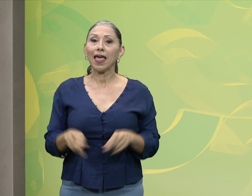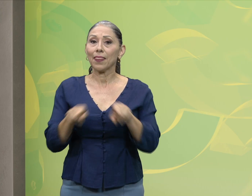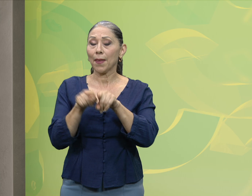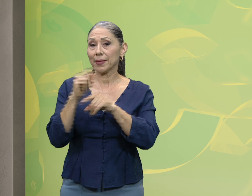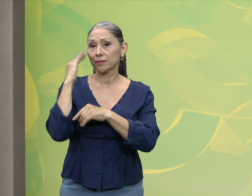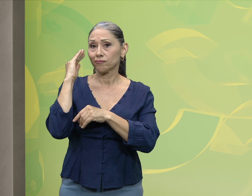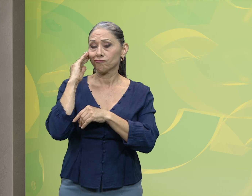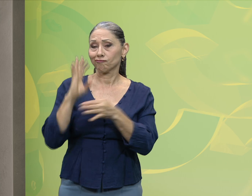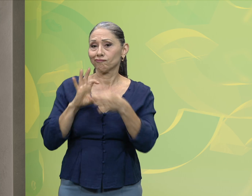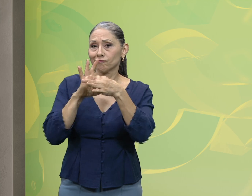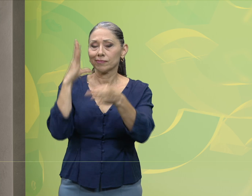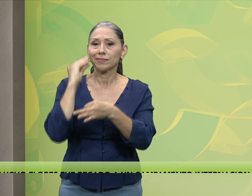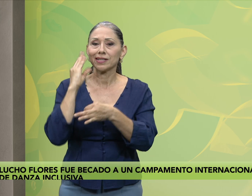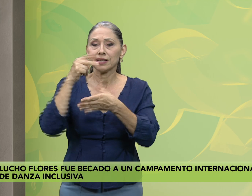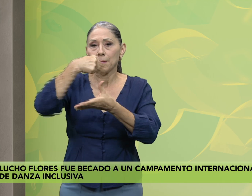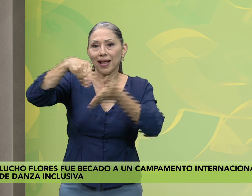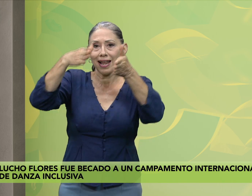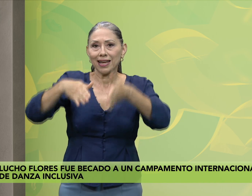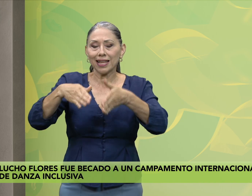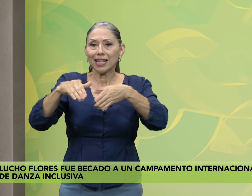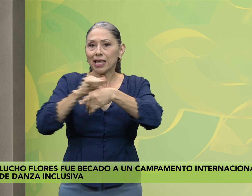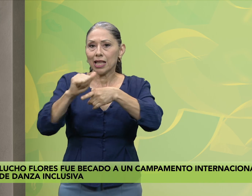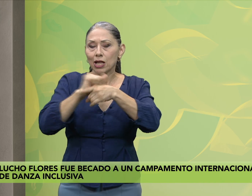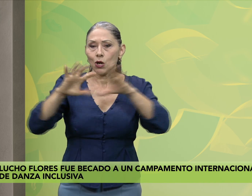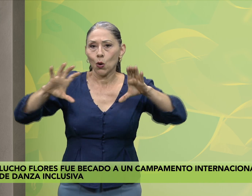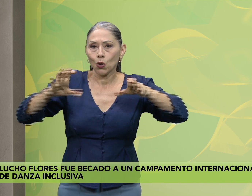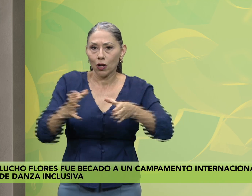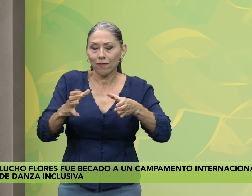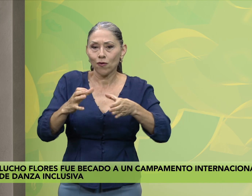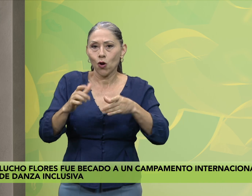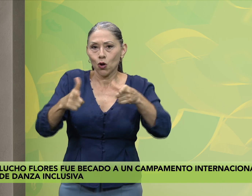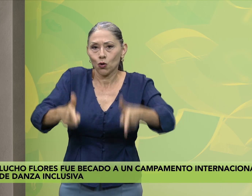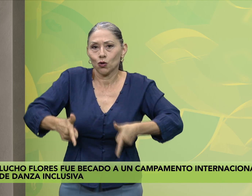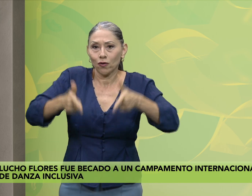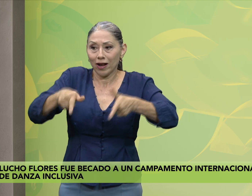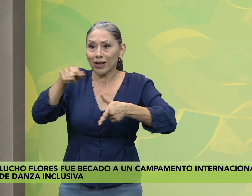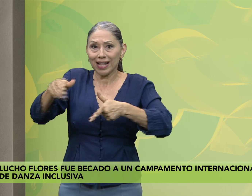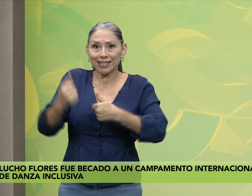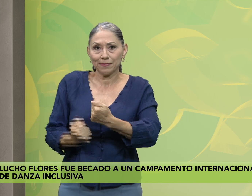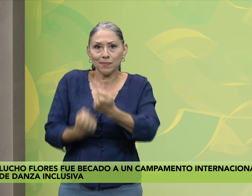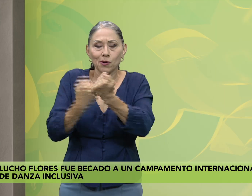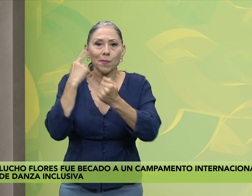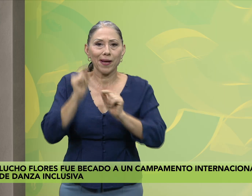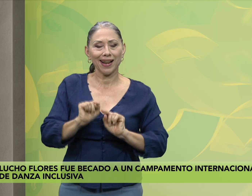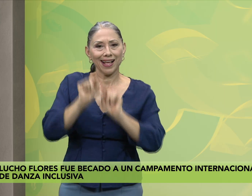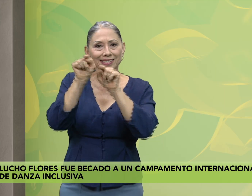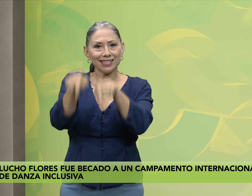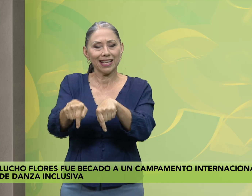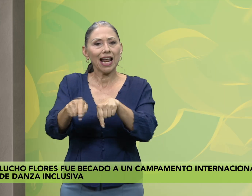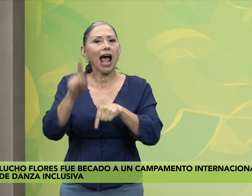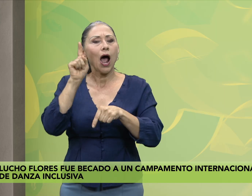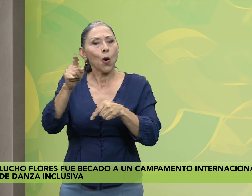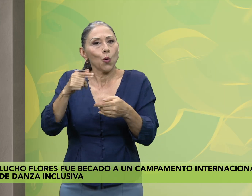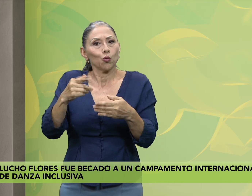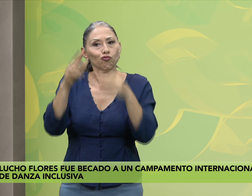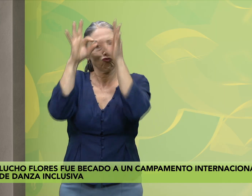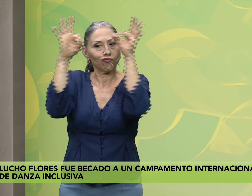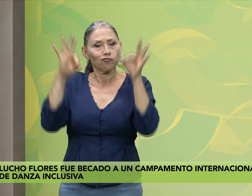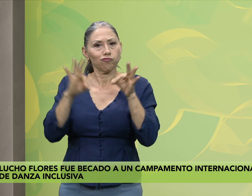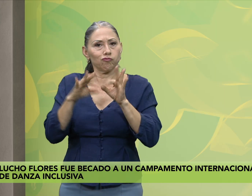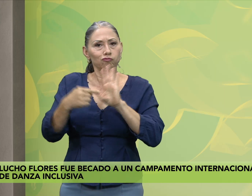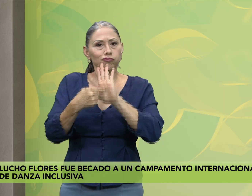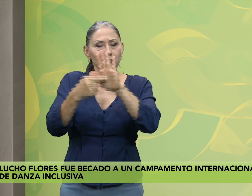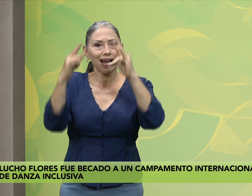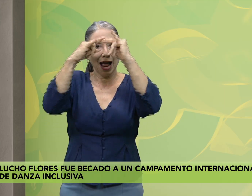Conoceremos la experiencia del bailarín y coreógrafo Lucho Flores, quien fue becado para asistir a un renombrado